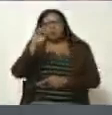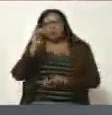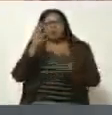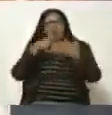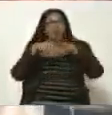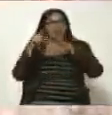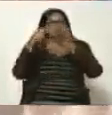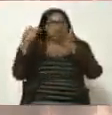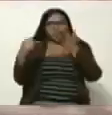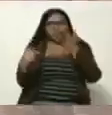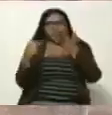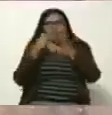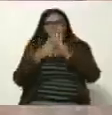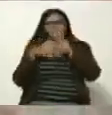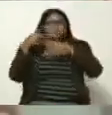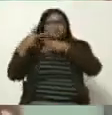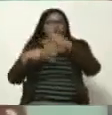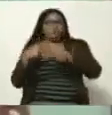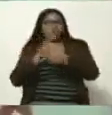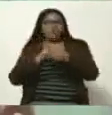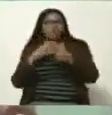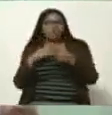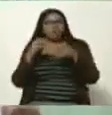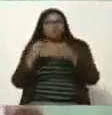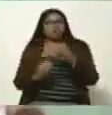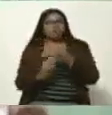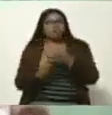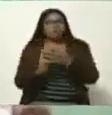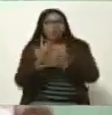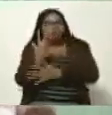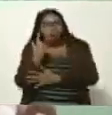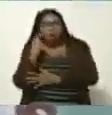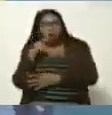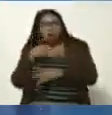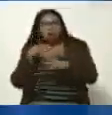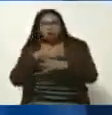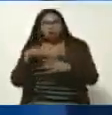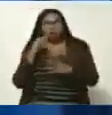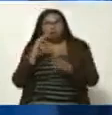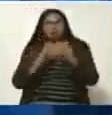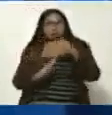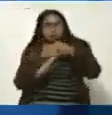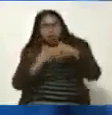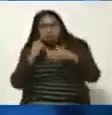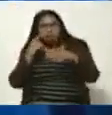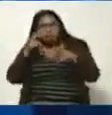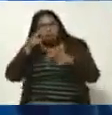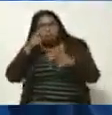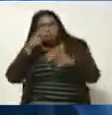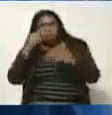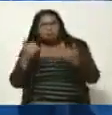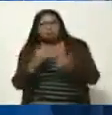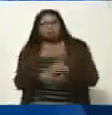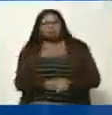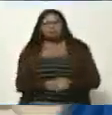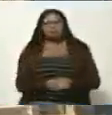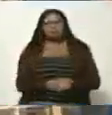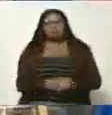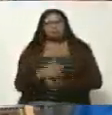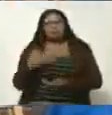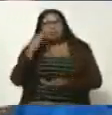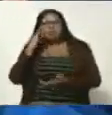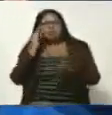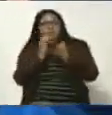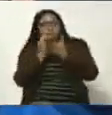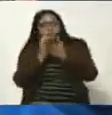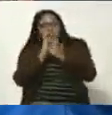otros componentes para la producción de fertilizantes. Allí fue una de las paradas que se hizo durante la inspección y ahí se pudo evidenciar